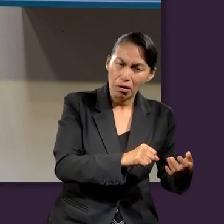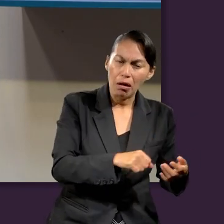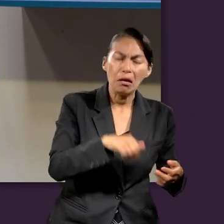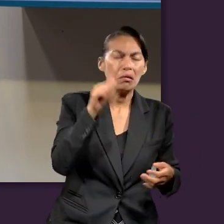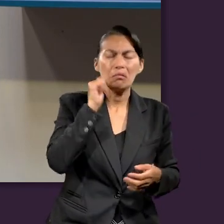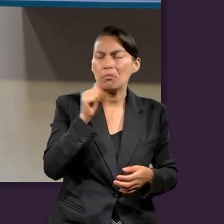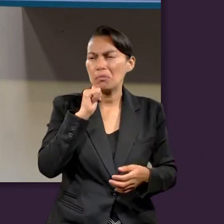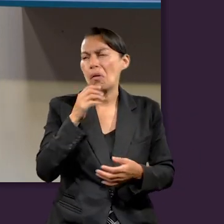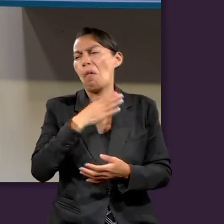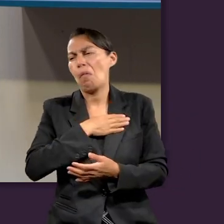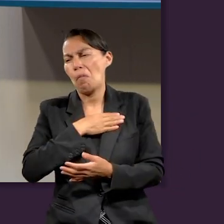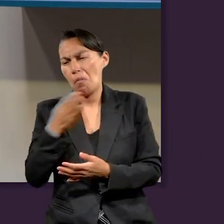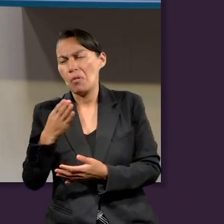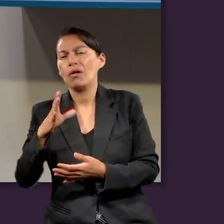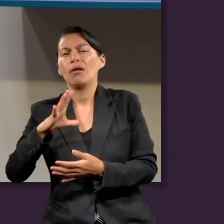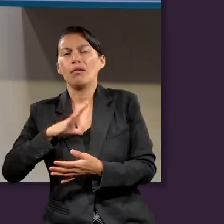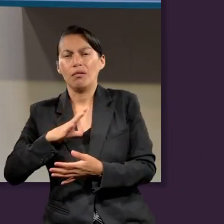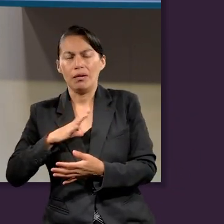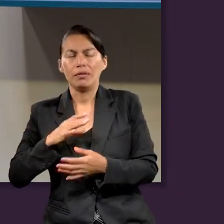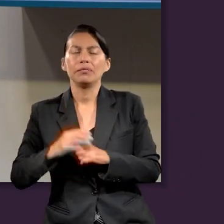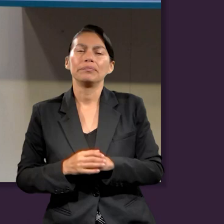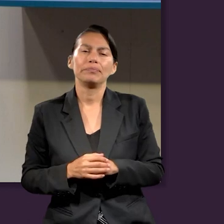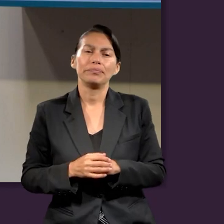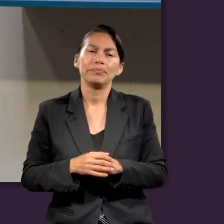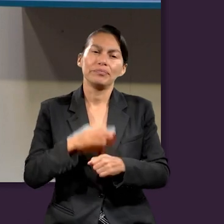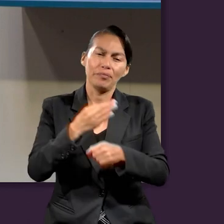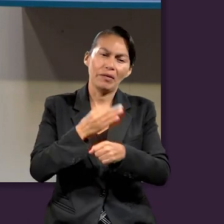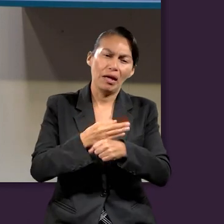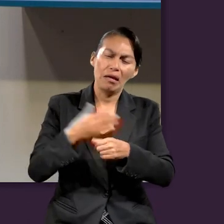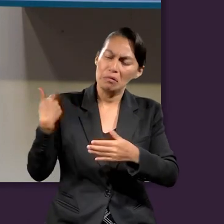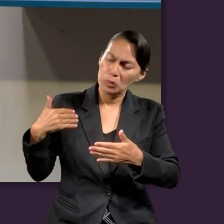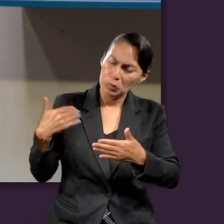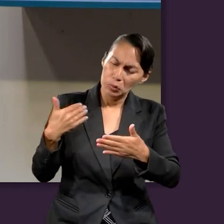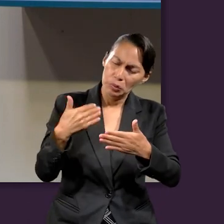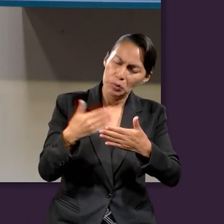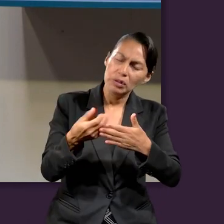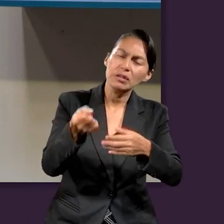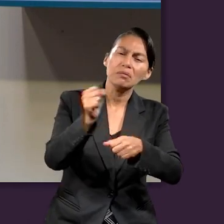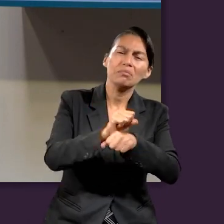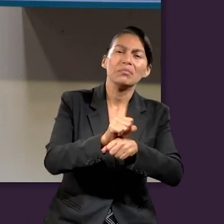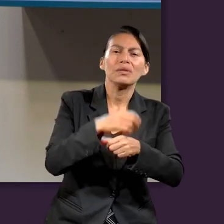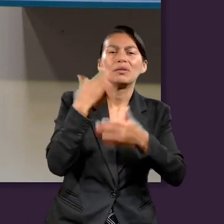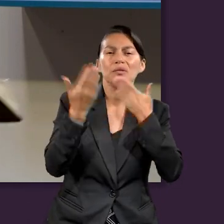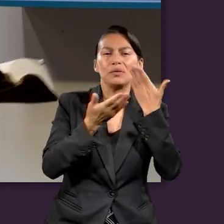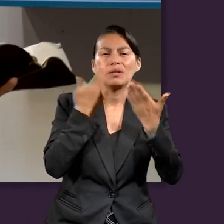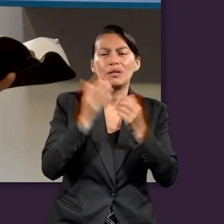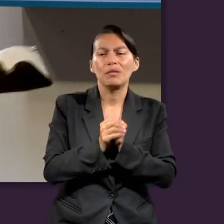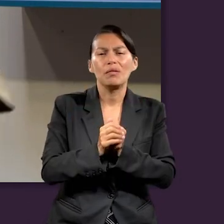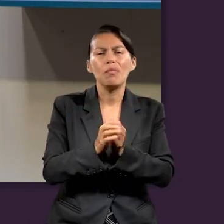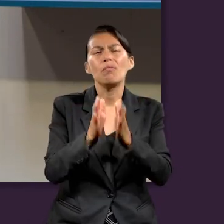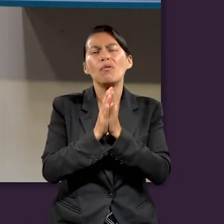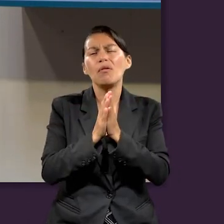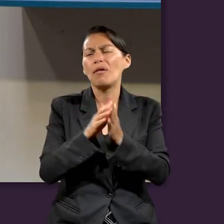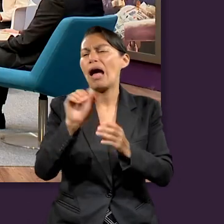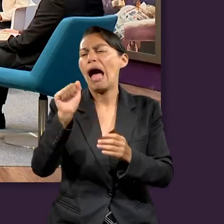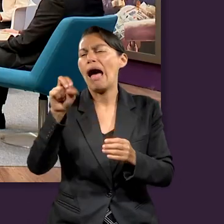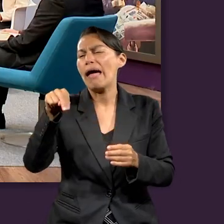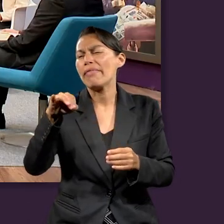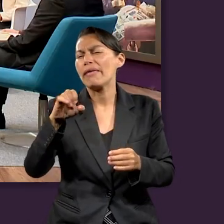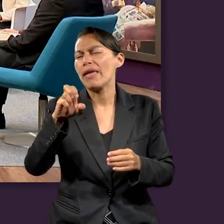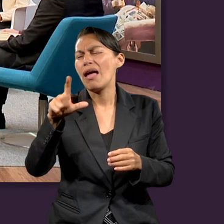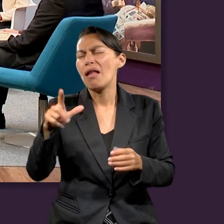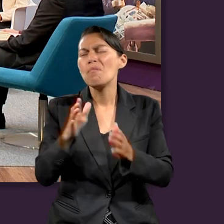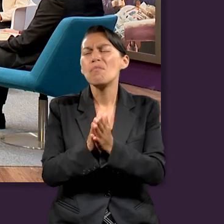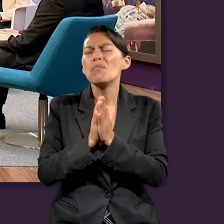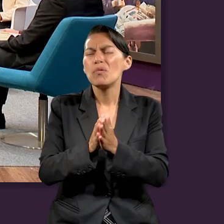positivo. Un lado positivo que podemos, que durante esta semana estudiamos. Y nos gustaría, Mil, que nos comentaras un poquito de